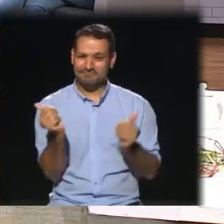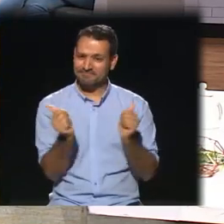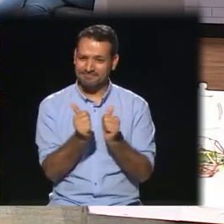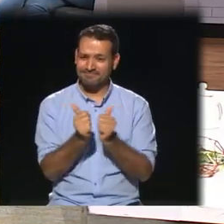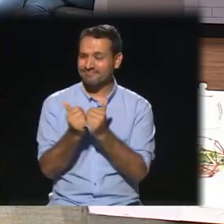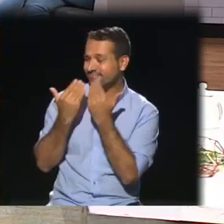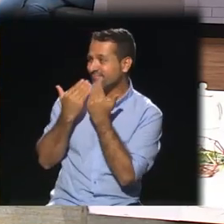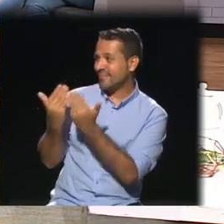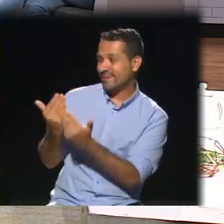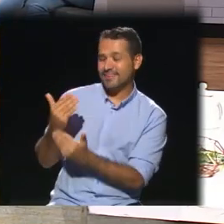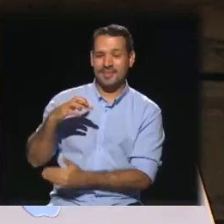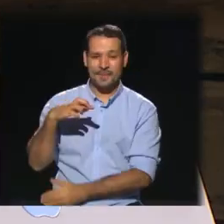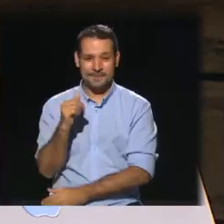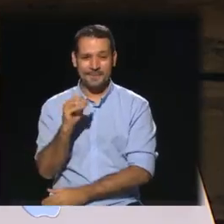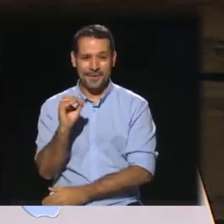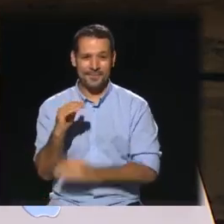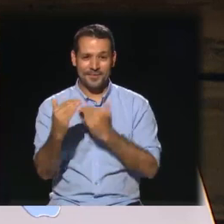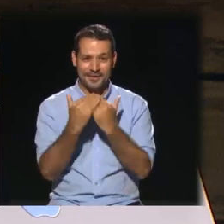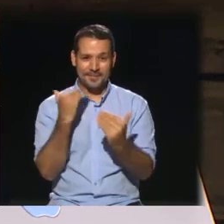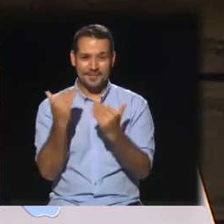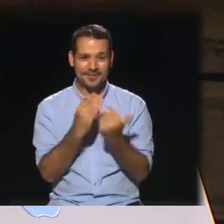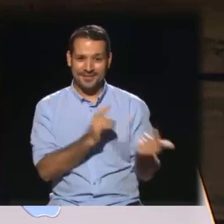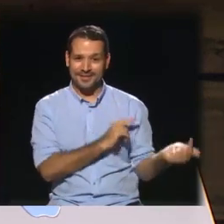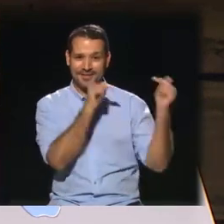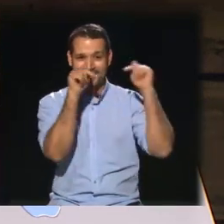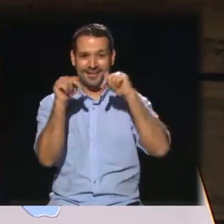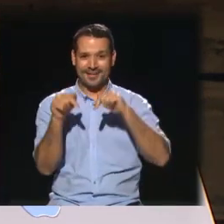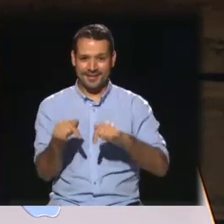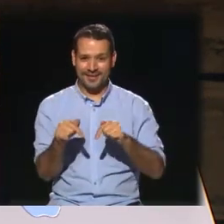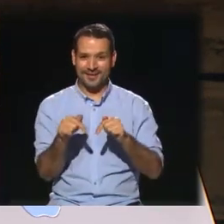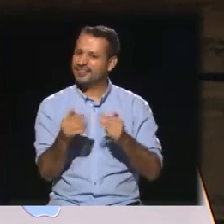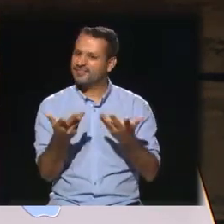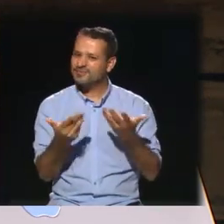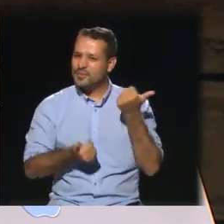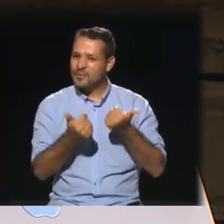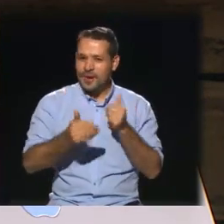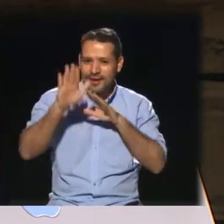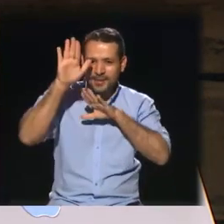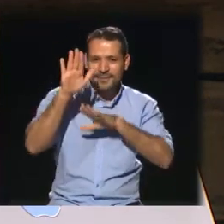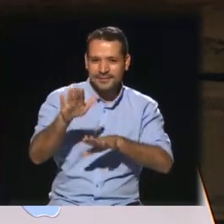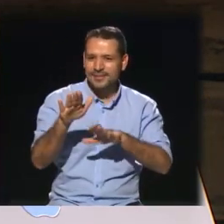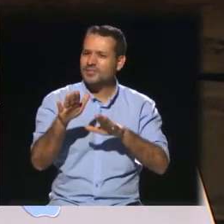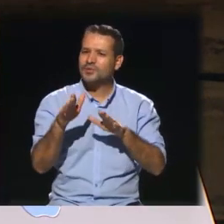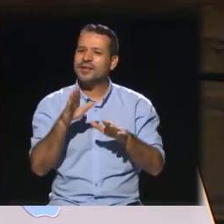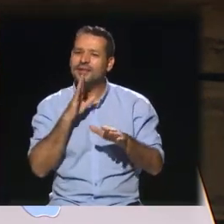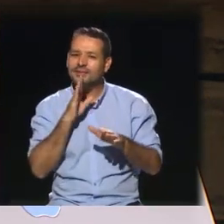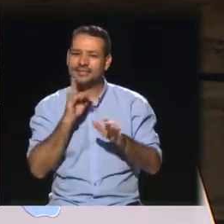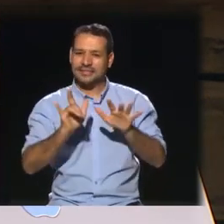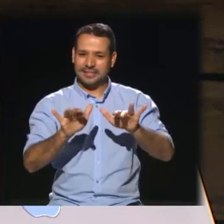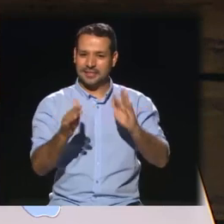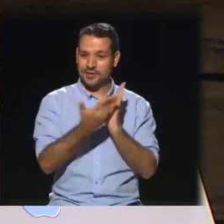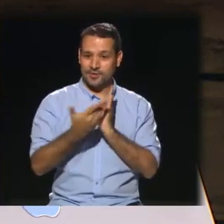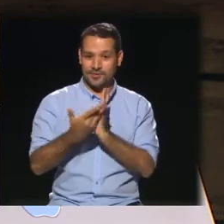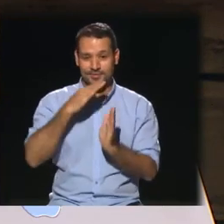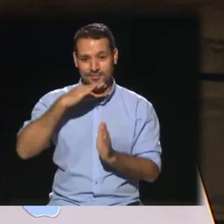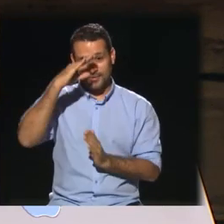gracias por la invitación. Bueno, nosotros estamos aquí hoy haciendo representación de la Secretaría de Educación de Medellín con un trabajo